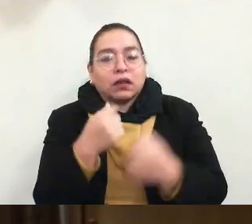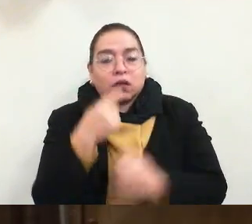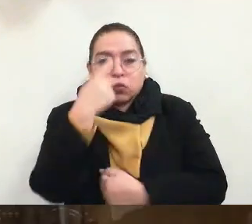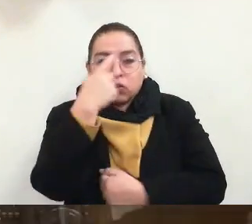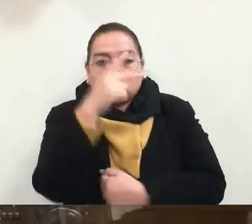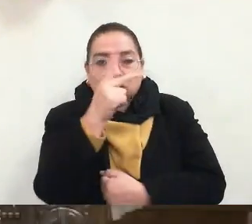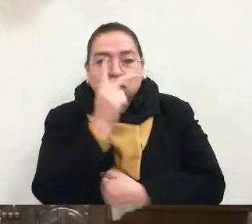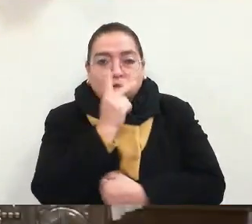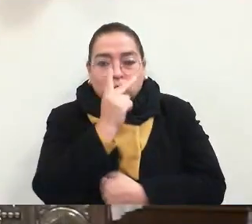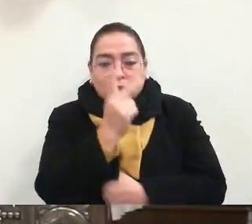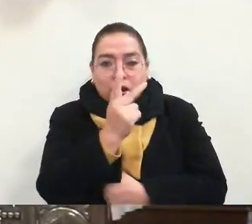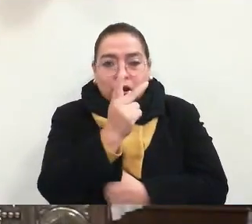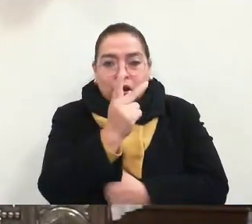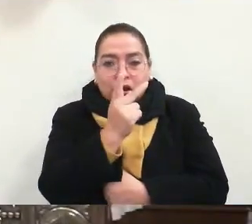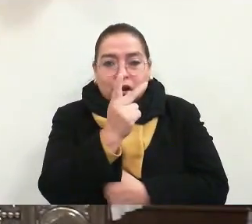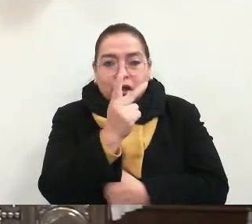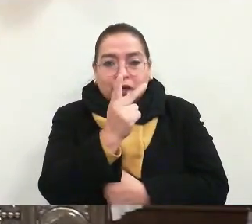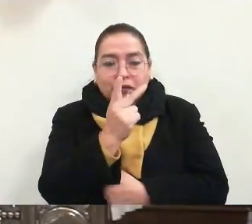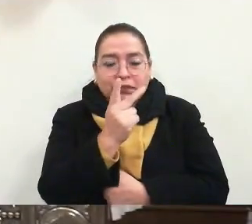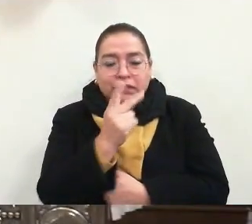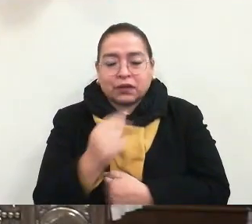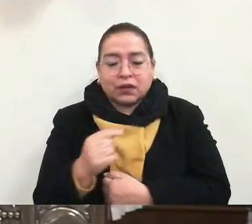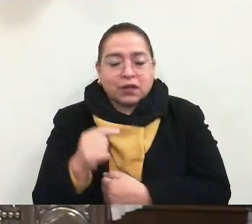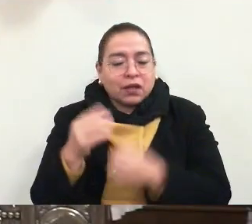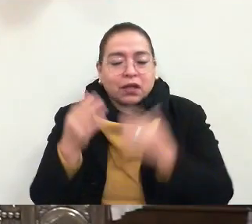palabra ya nadie queda excluido.